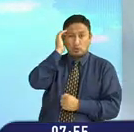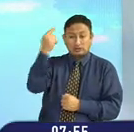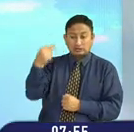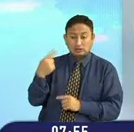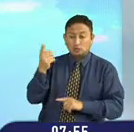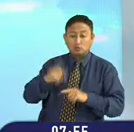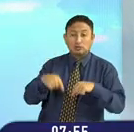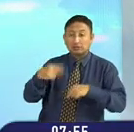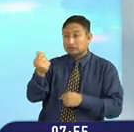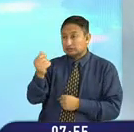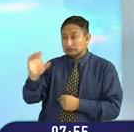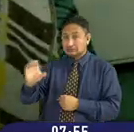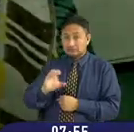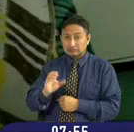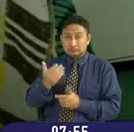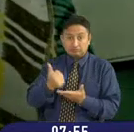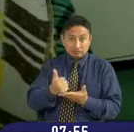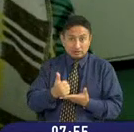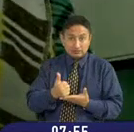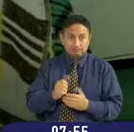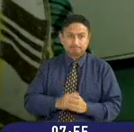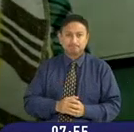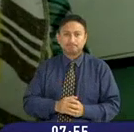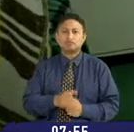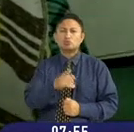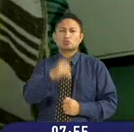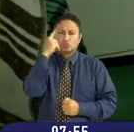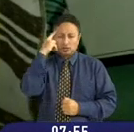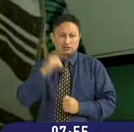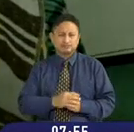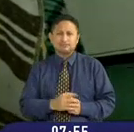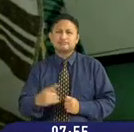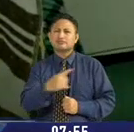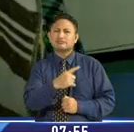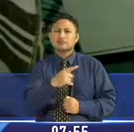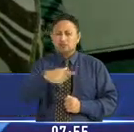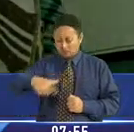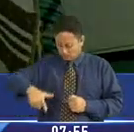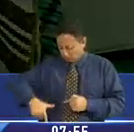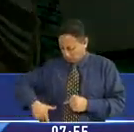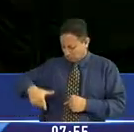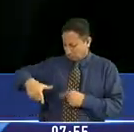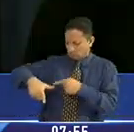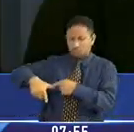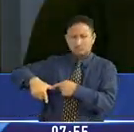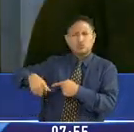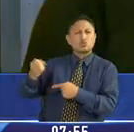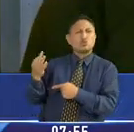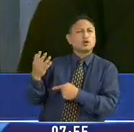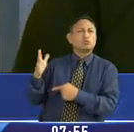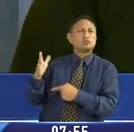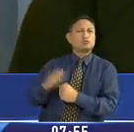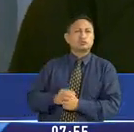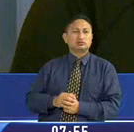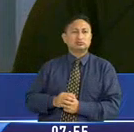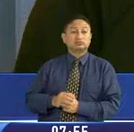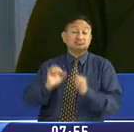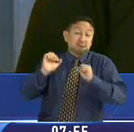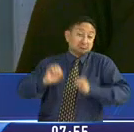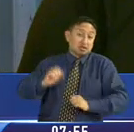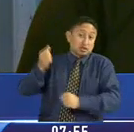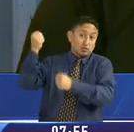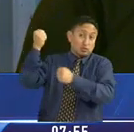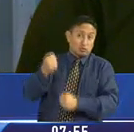no puedo contar con nadie más. Usted se preguntará, ¿y cuánto puede llegar a costar una prótesis? Es posible que alguna